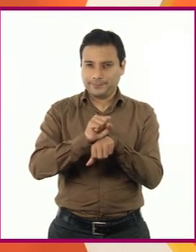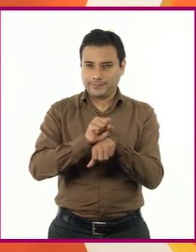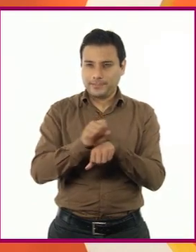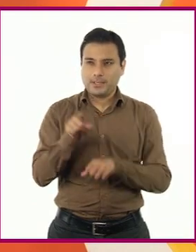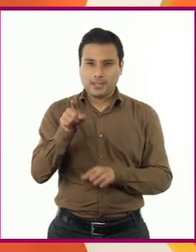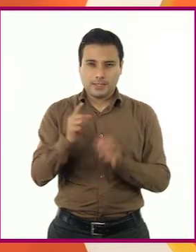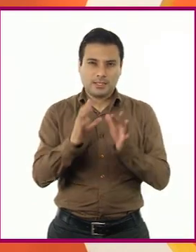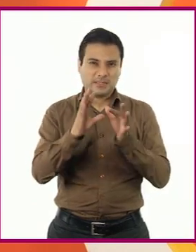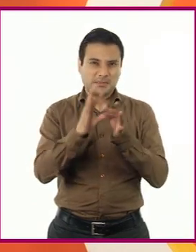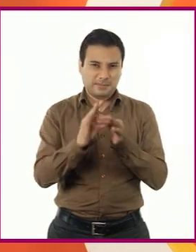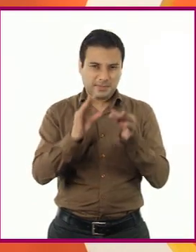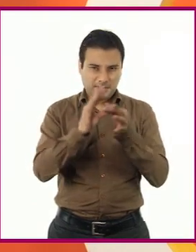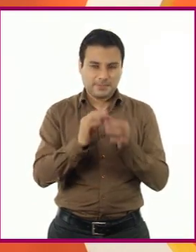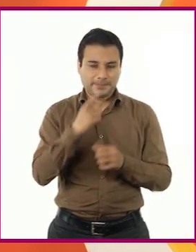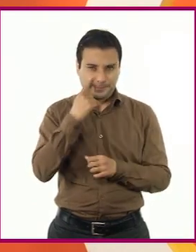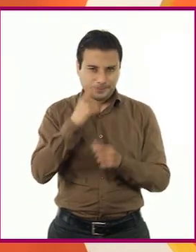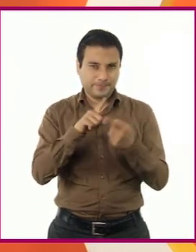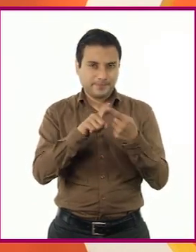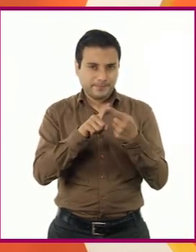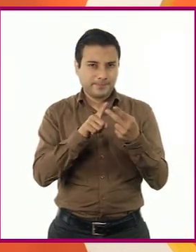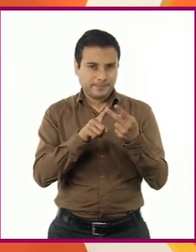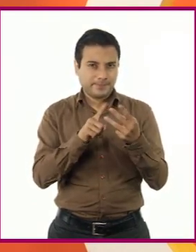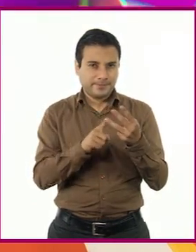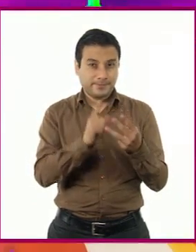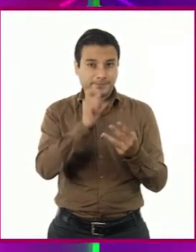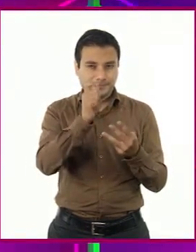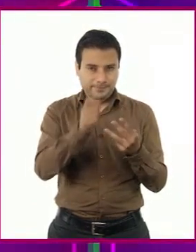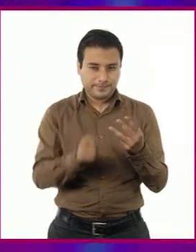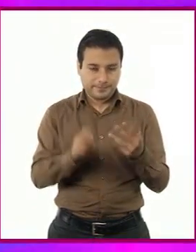una de las medidas de tendencia central.